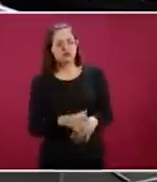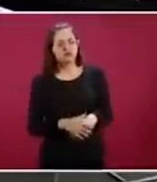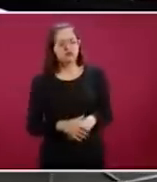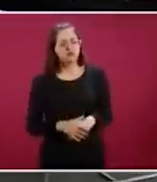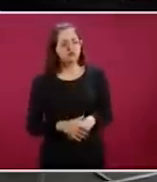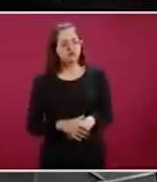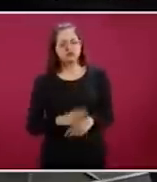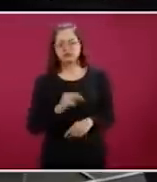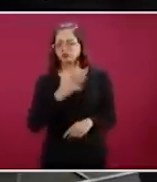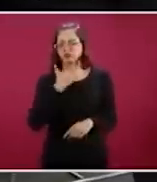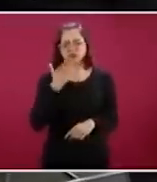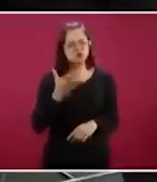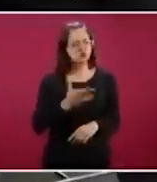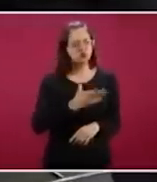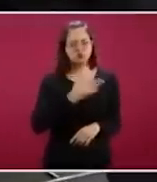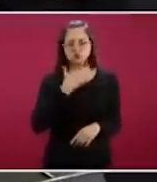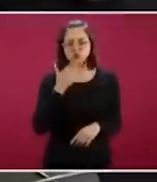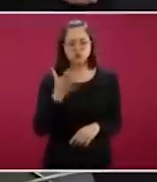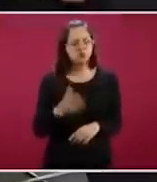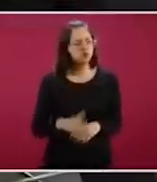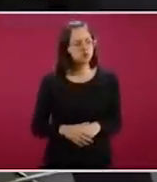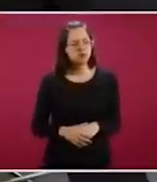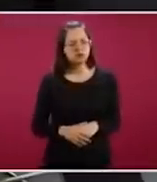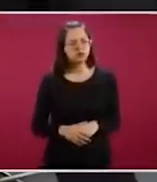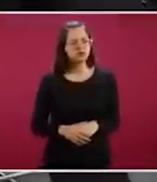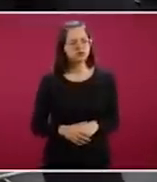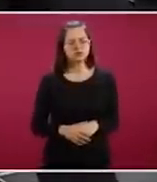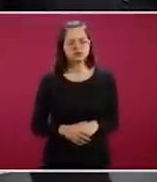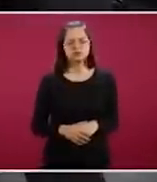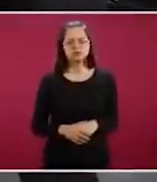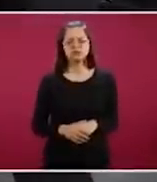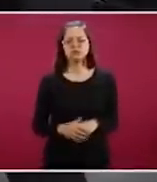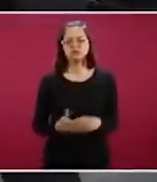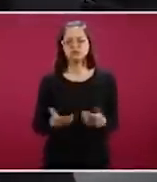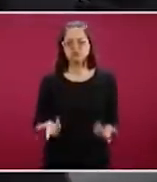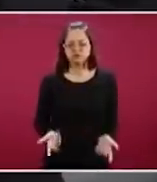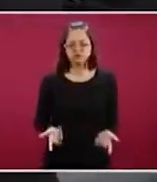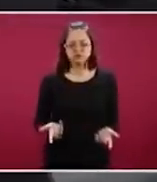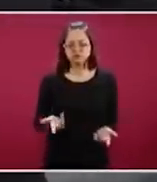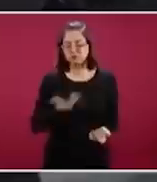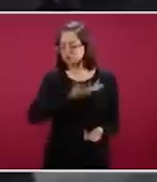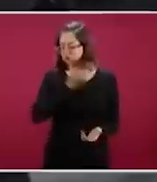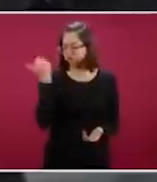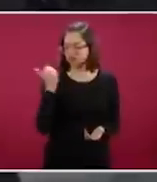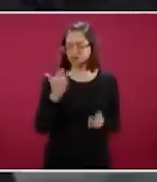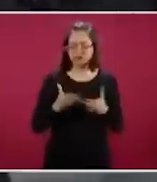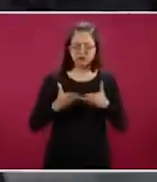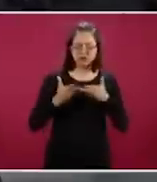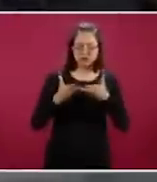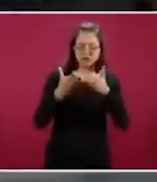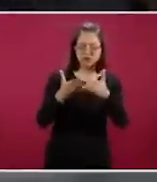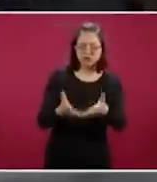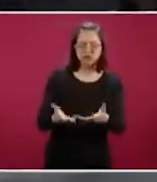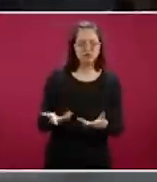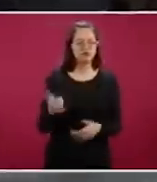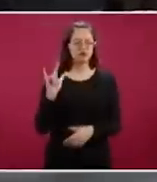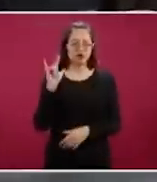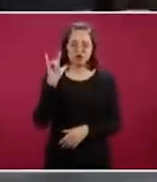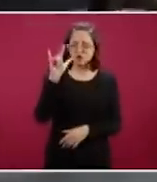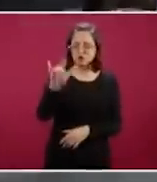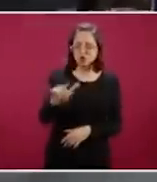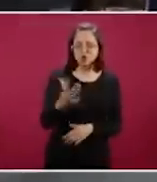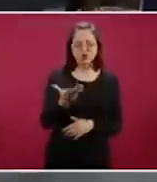Y bajaron, no sé si llevaron en barcos o en